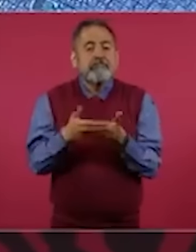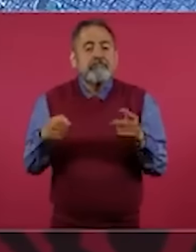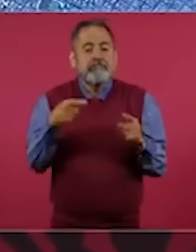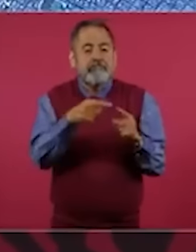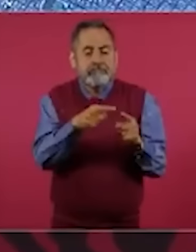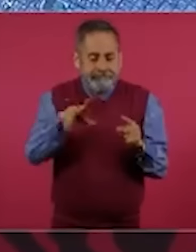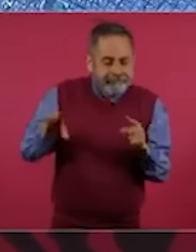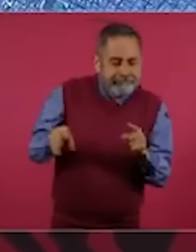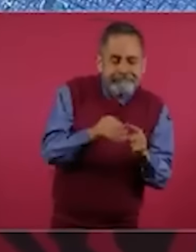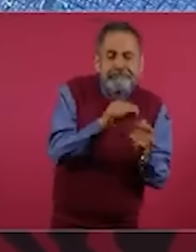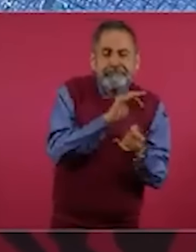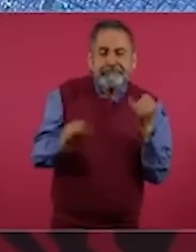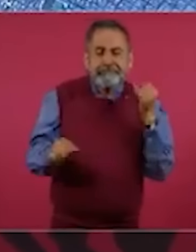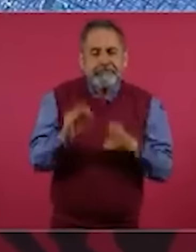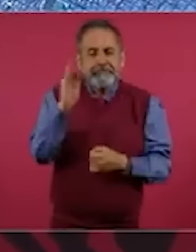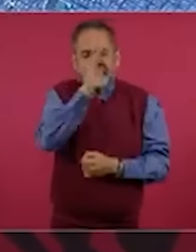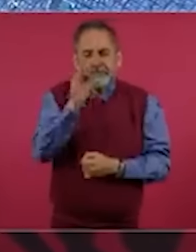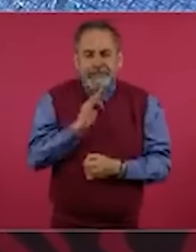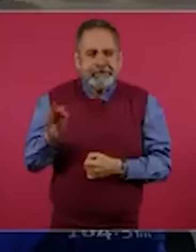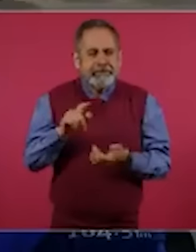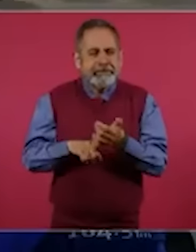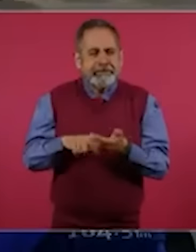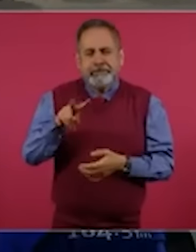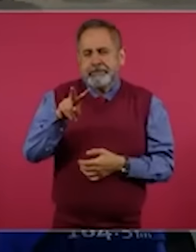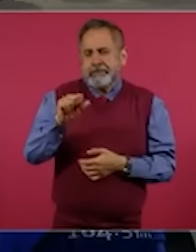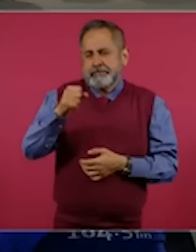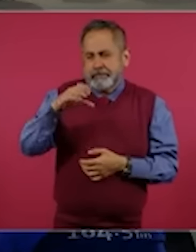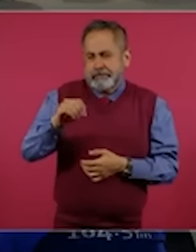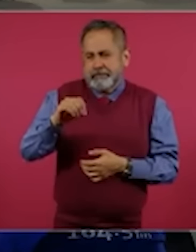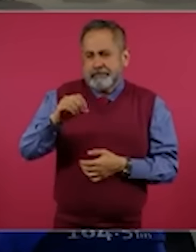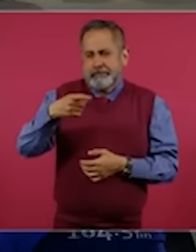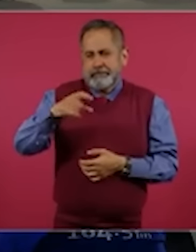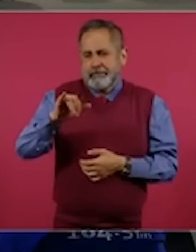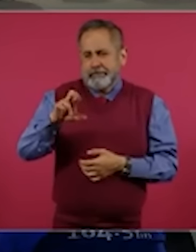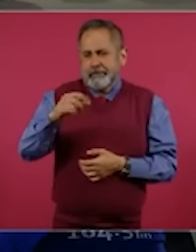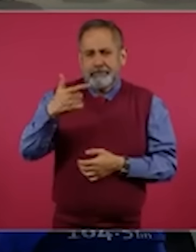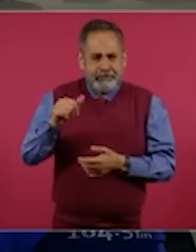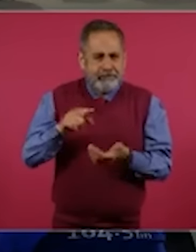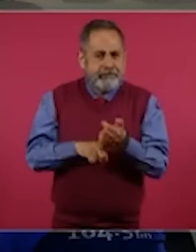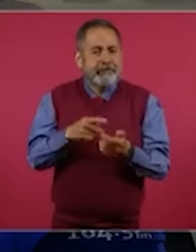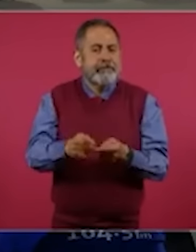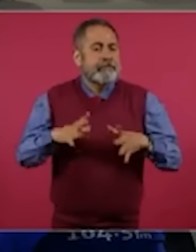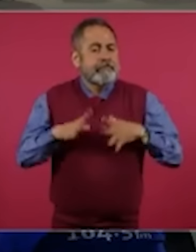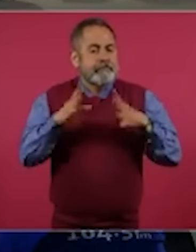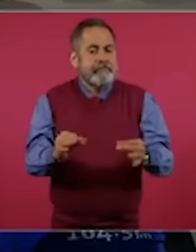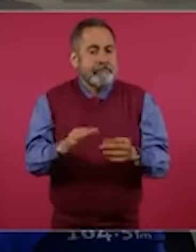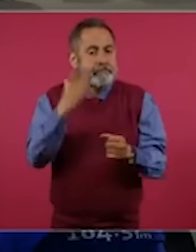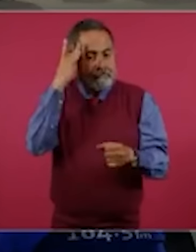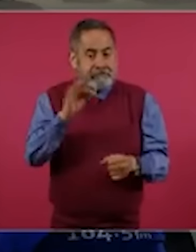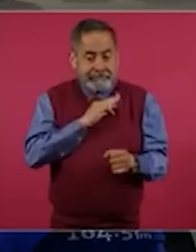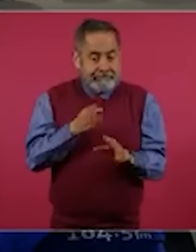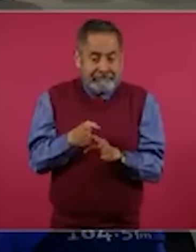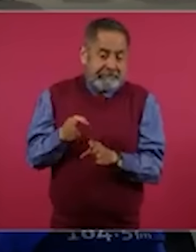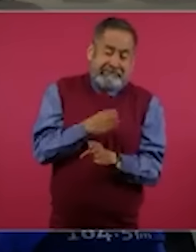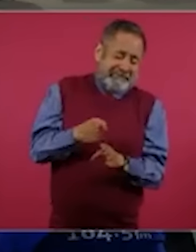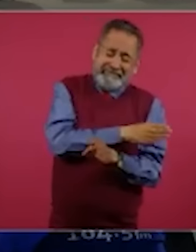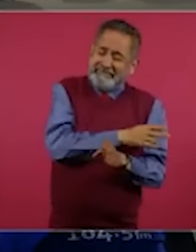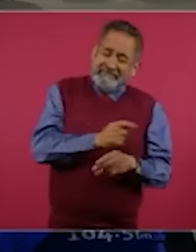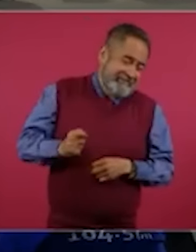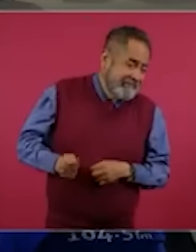del ojo, es la ermita Vasco de Quiroga. Aquí Tata Vasco funda el pueblo de Santa Fe, antes de Santa Fe de la Laguna, en